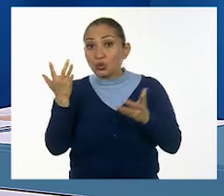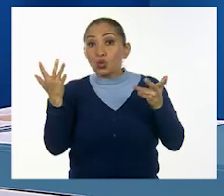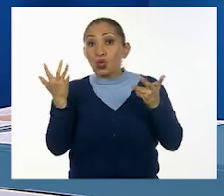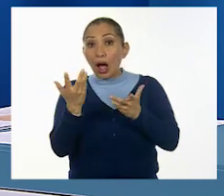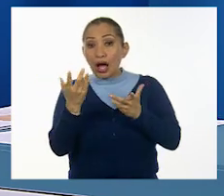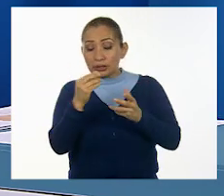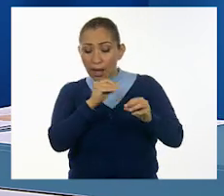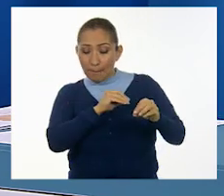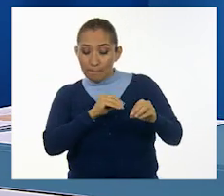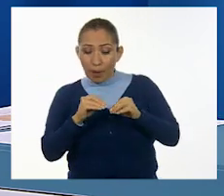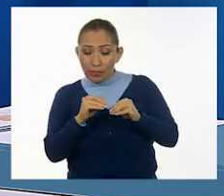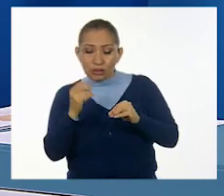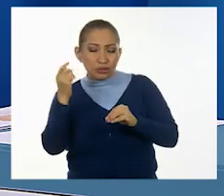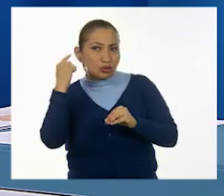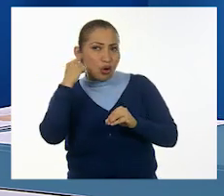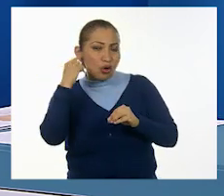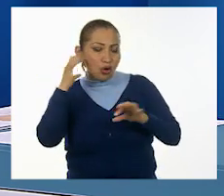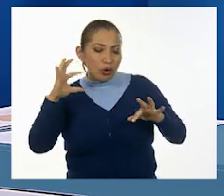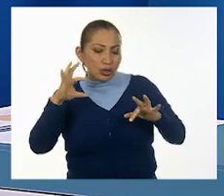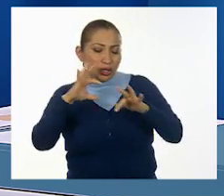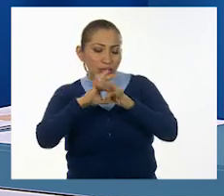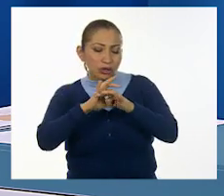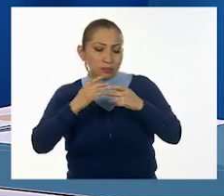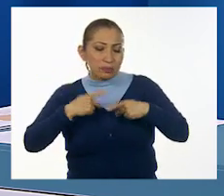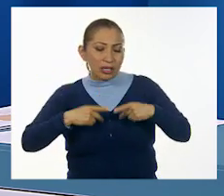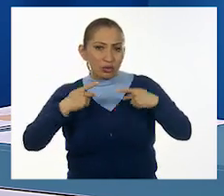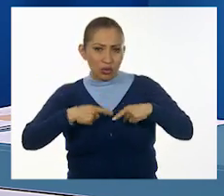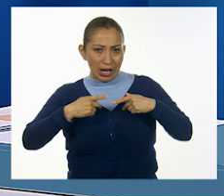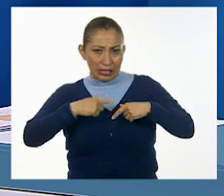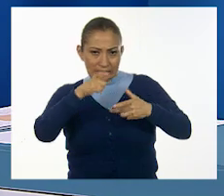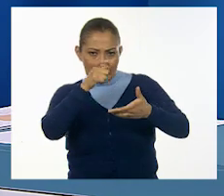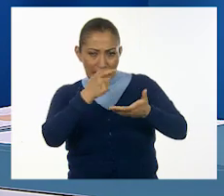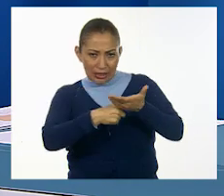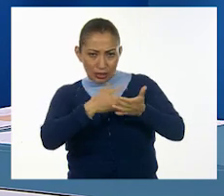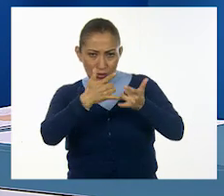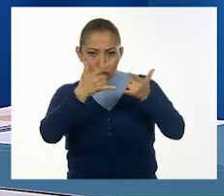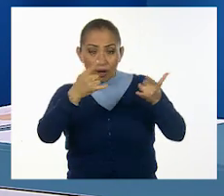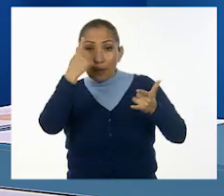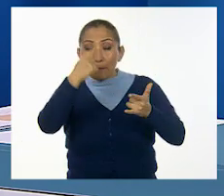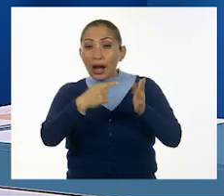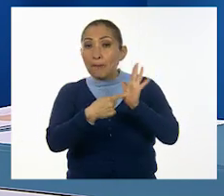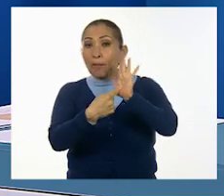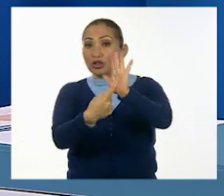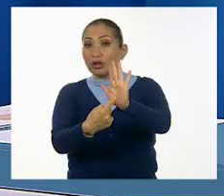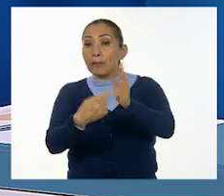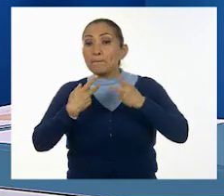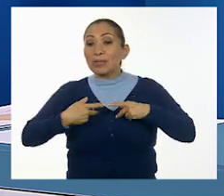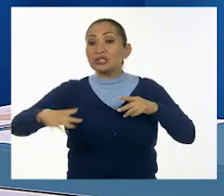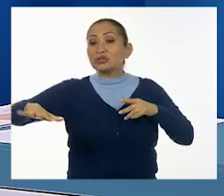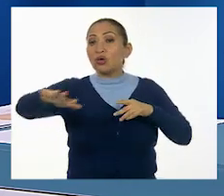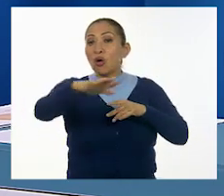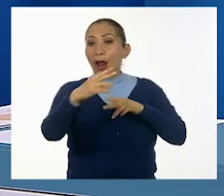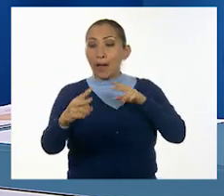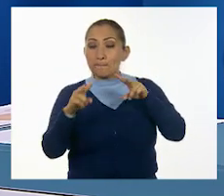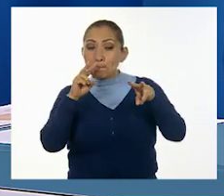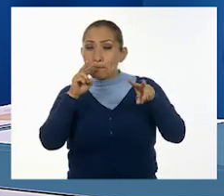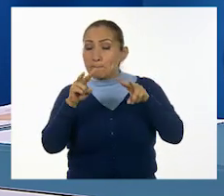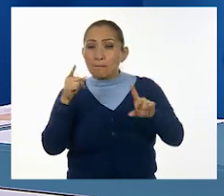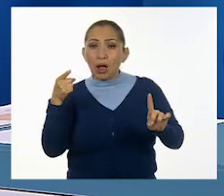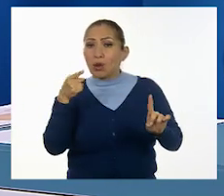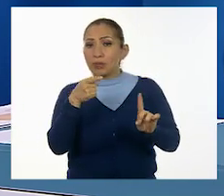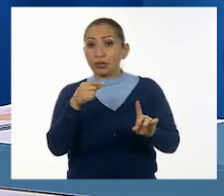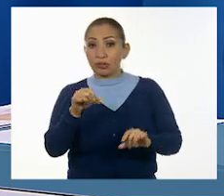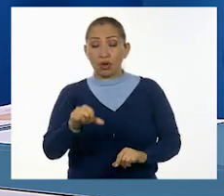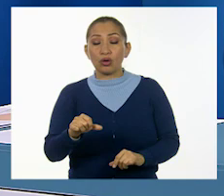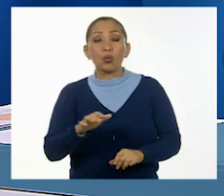los movimientos y sonidos de personajes ficticios para la representación ante un público. Y nuestro propósito del